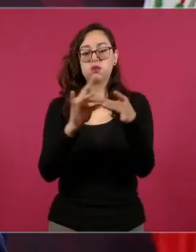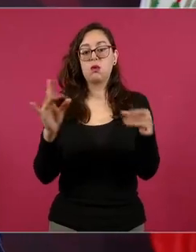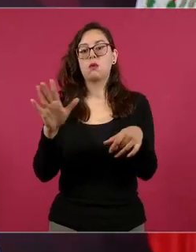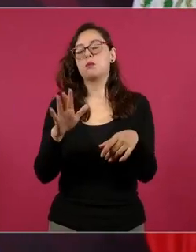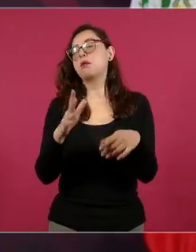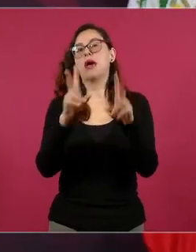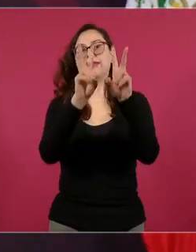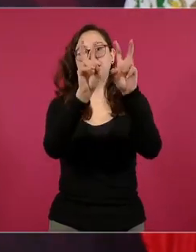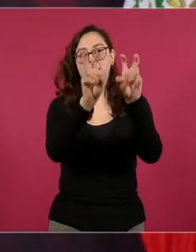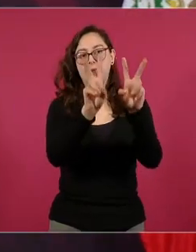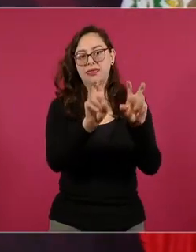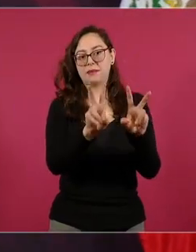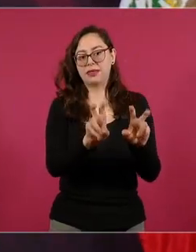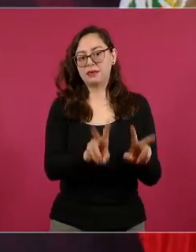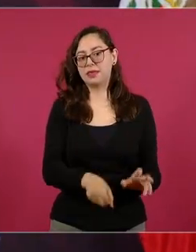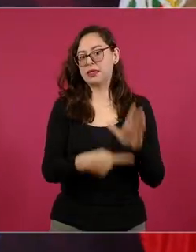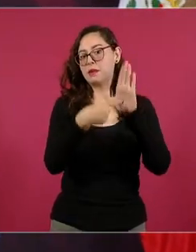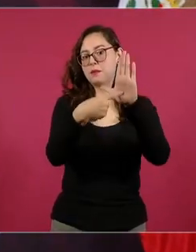y